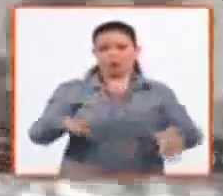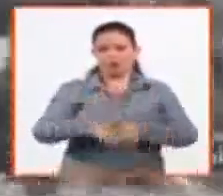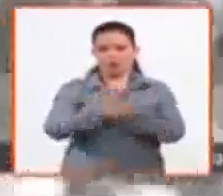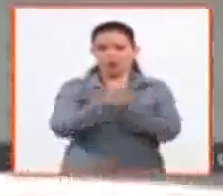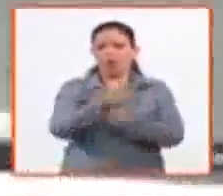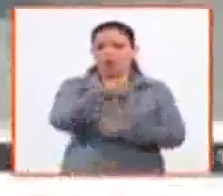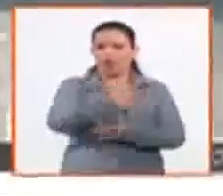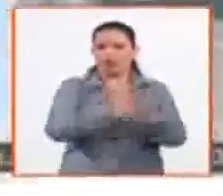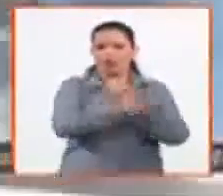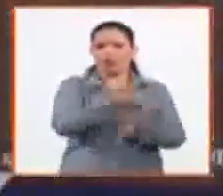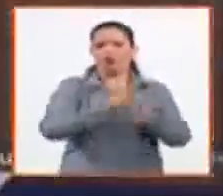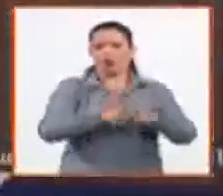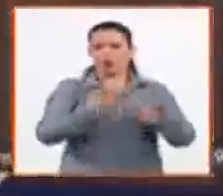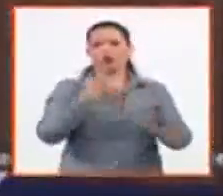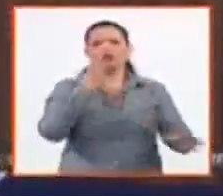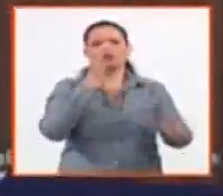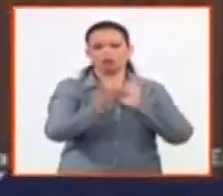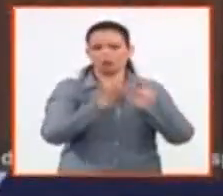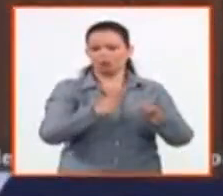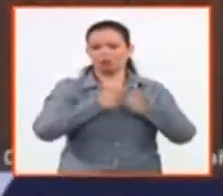asiático.